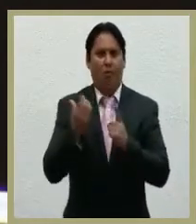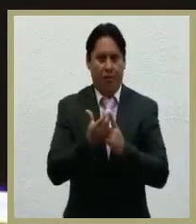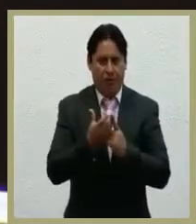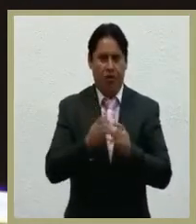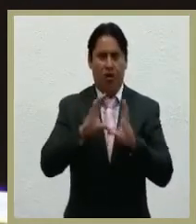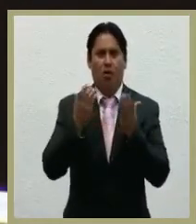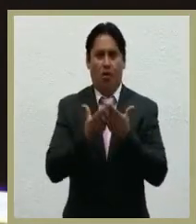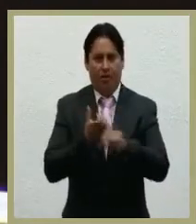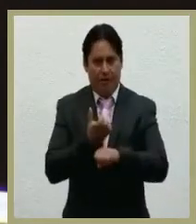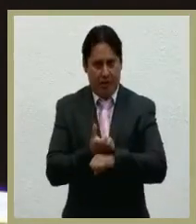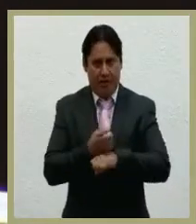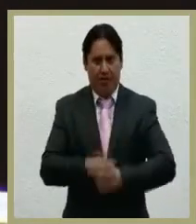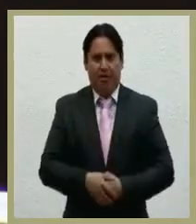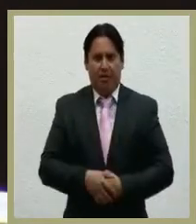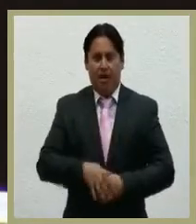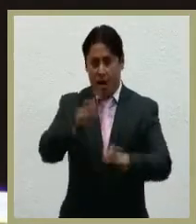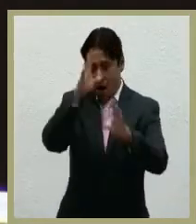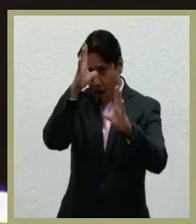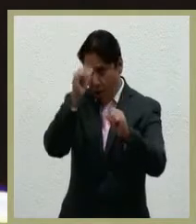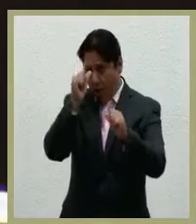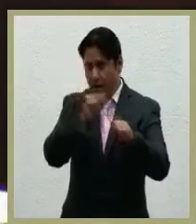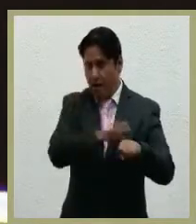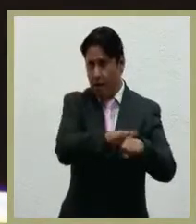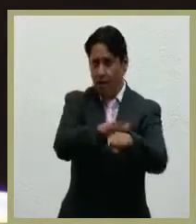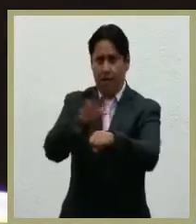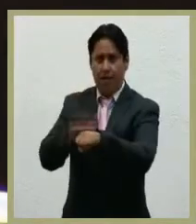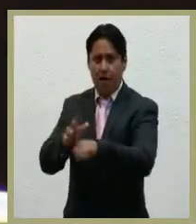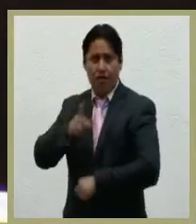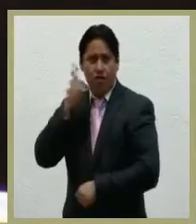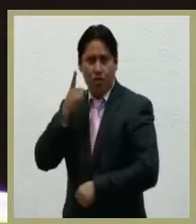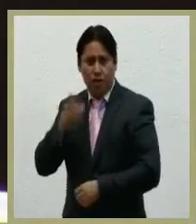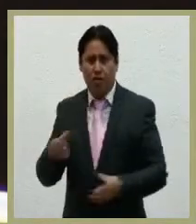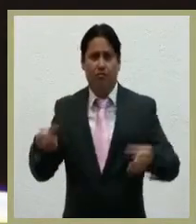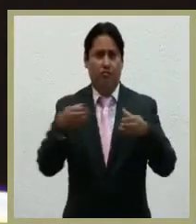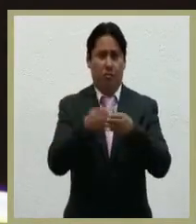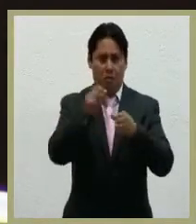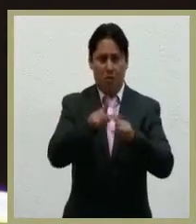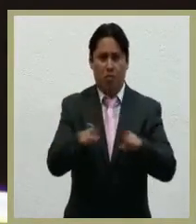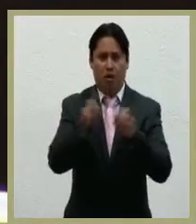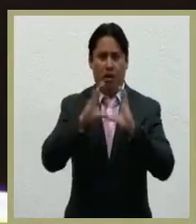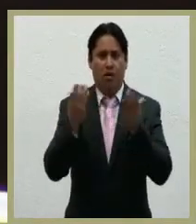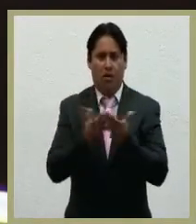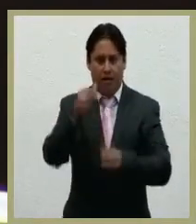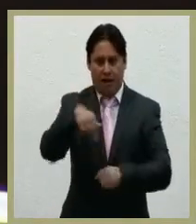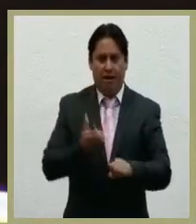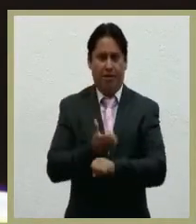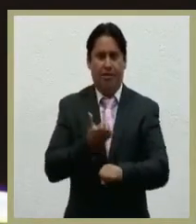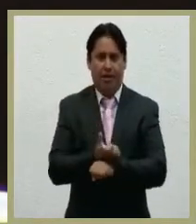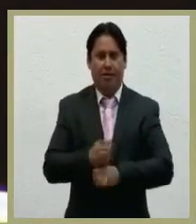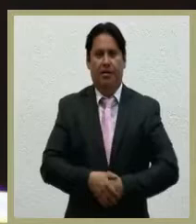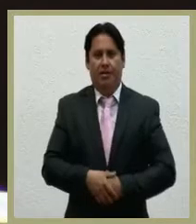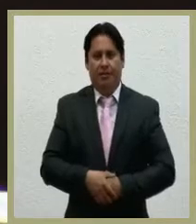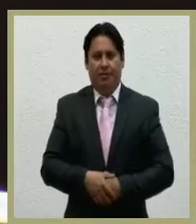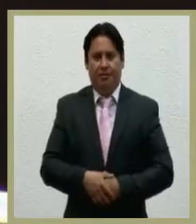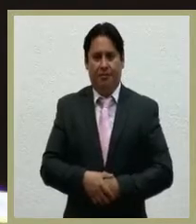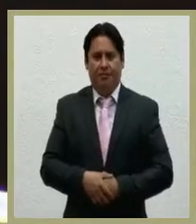Congreso del Estado, acordó convocar a las diputadas y diputados integrantes de esta 66ª legislatura constitucional del Estado